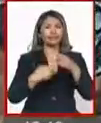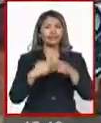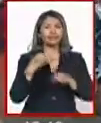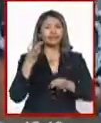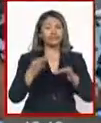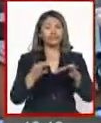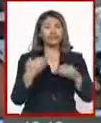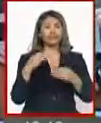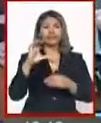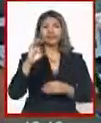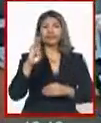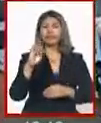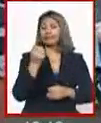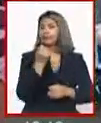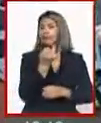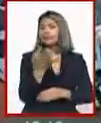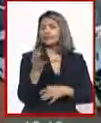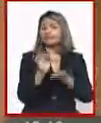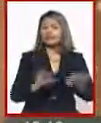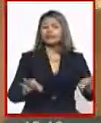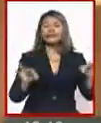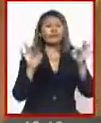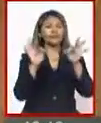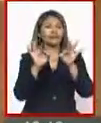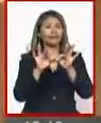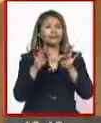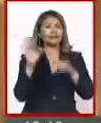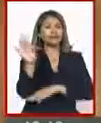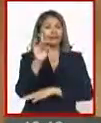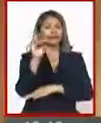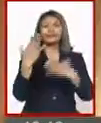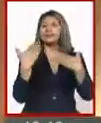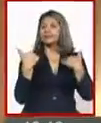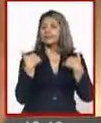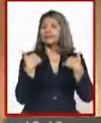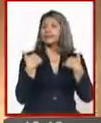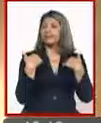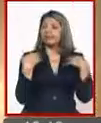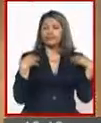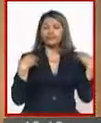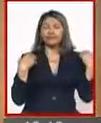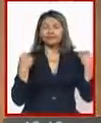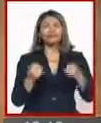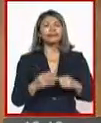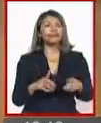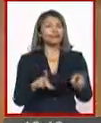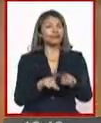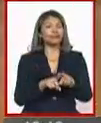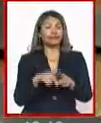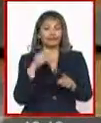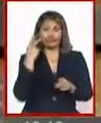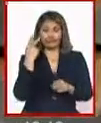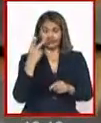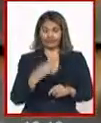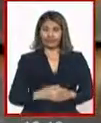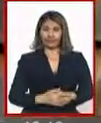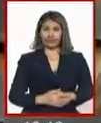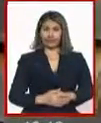se atiende en Cuba o no. Lo importante es que los bolivianos tengan acceso a la salud. Esto nos hace ver